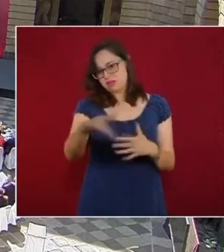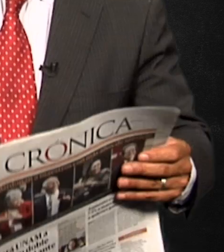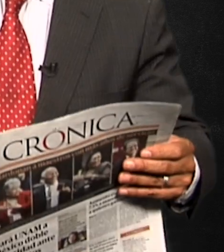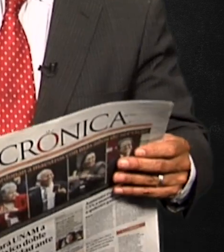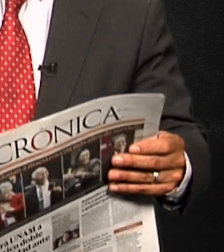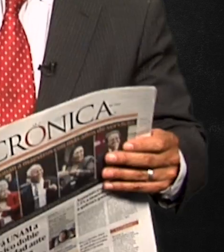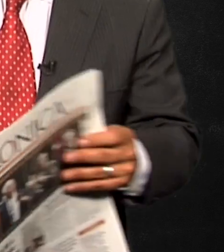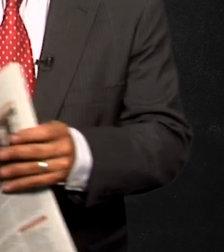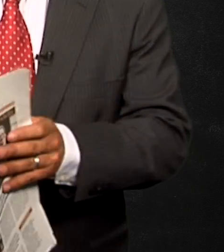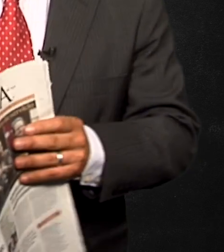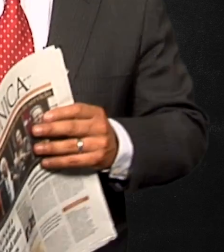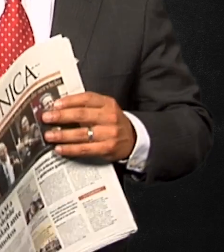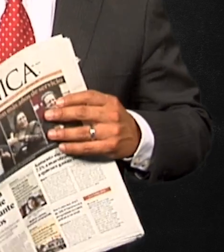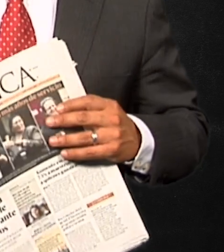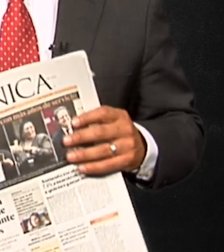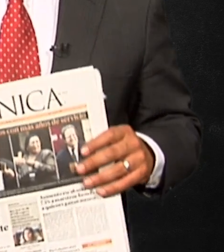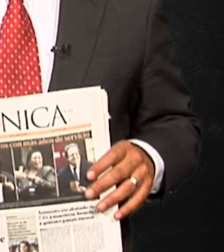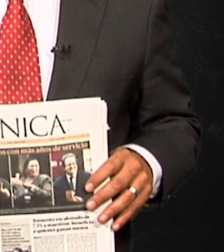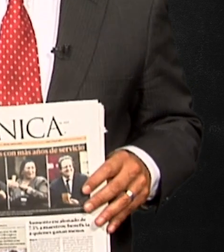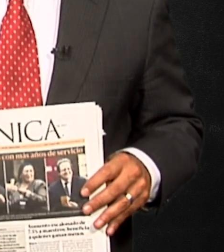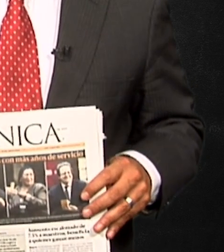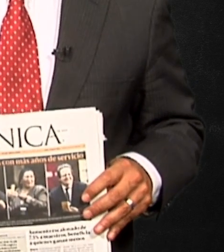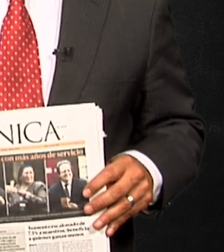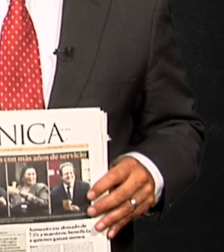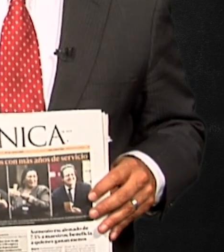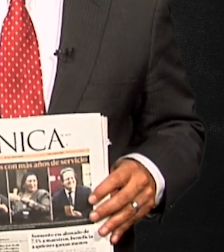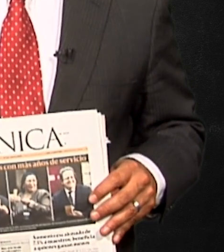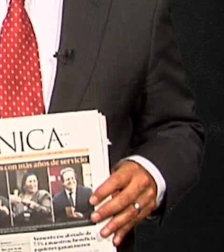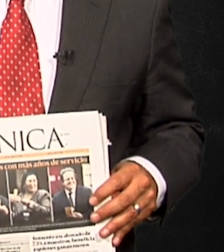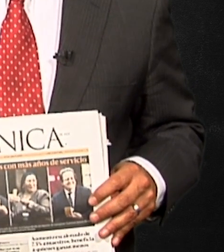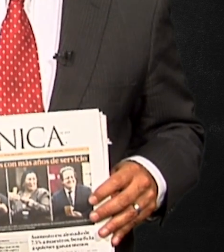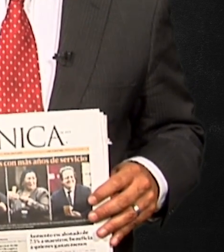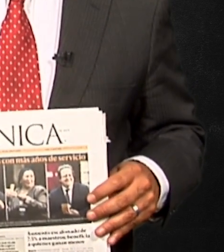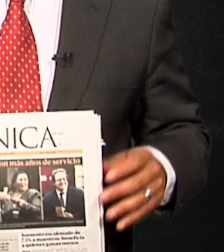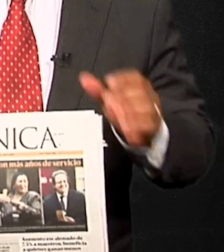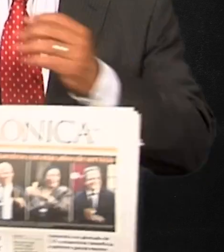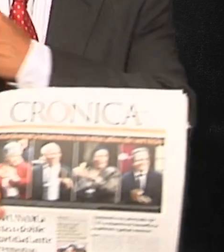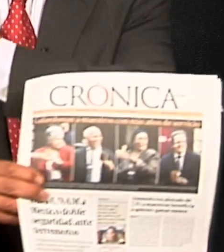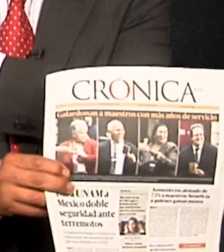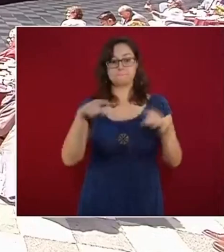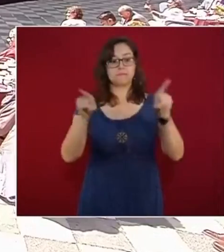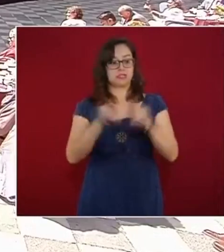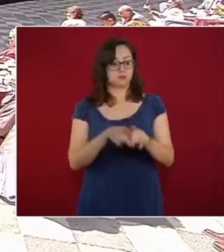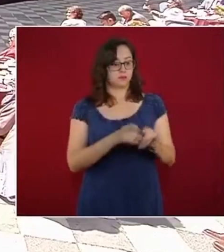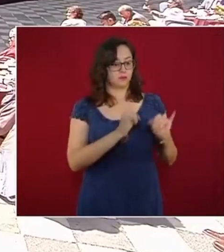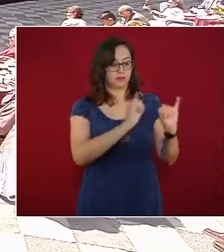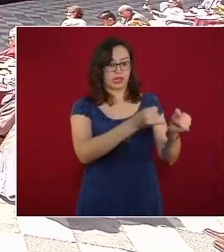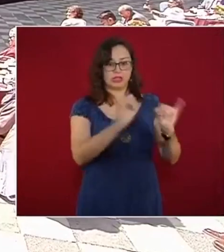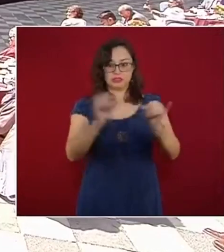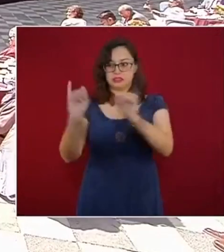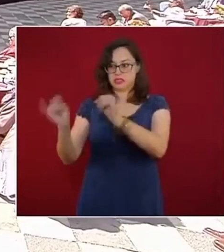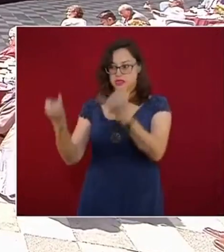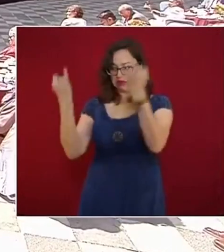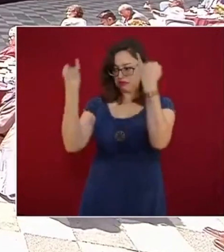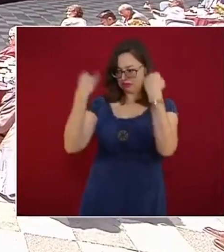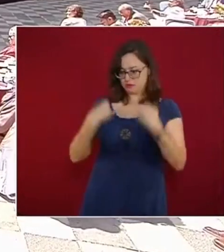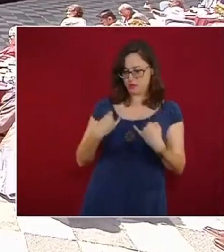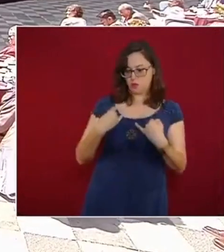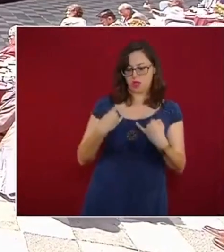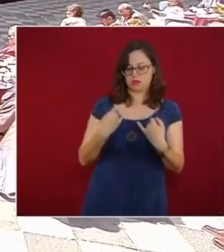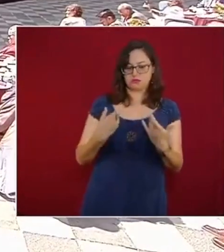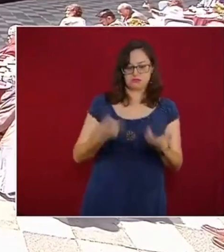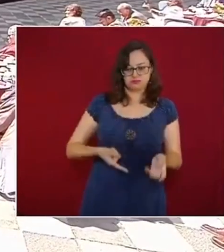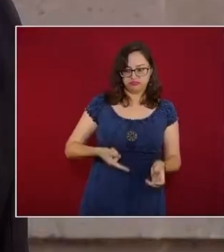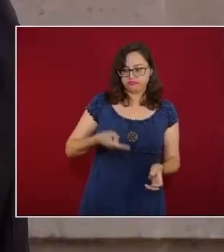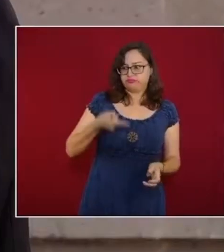1%. El presidente de la República, Andrés Manuel López Obrador, abrazó a los maestros en este mismo festejo. Les dijo